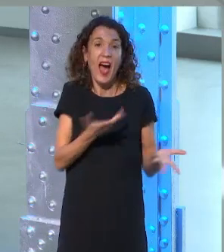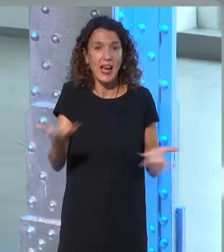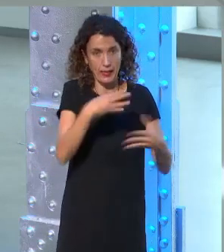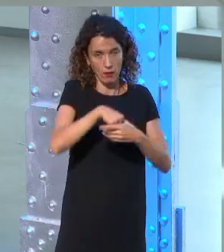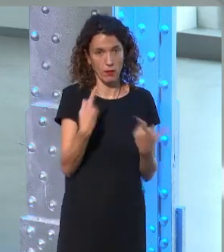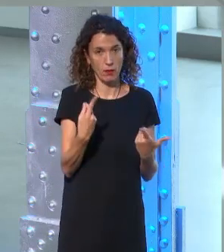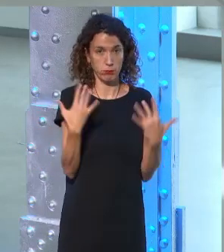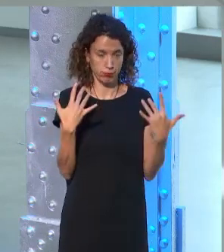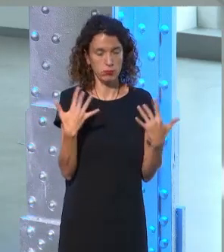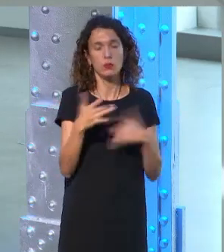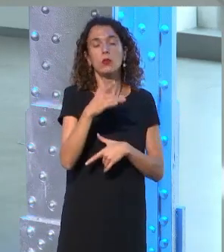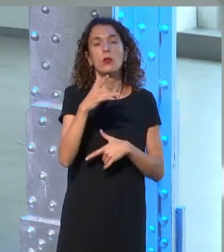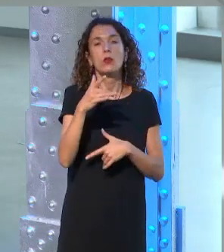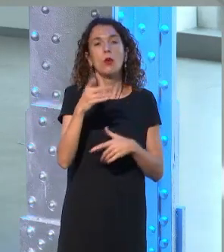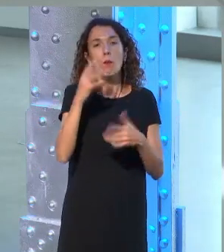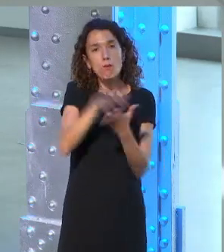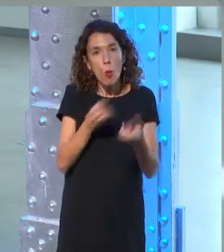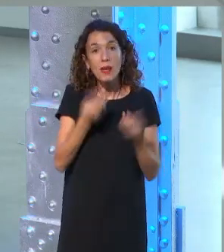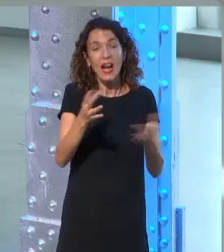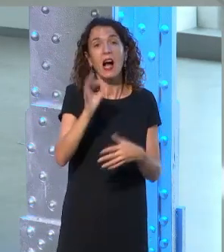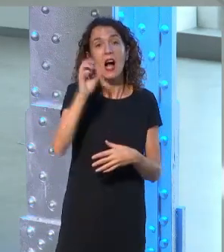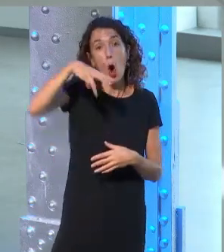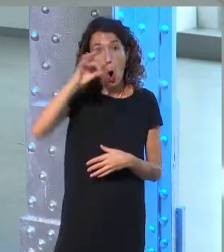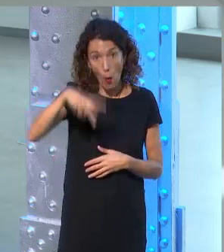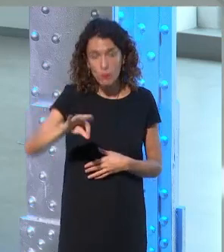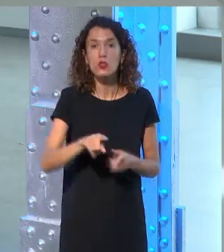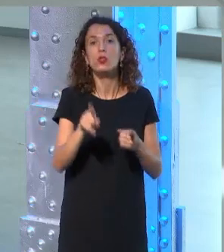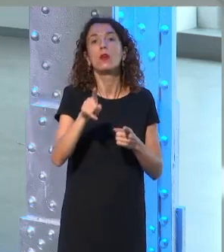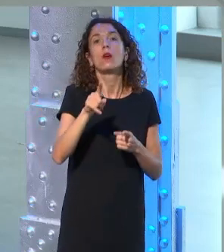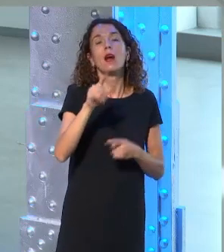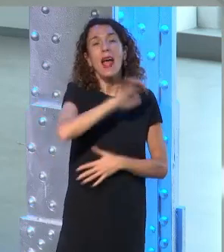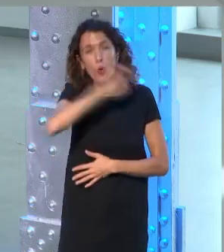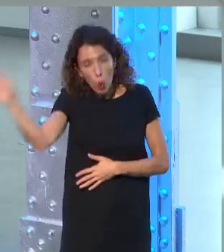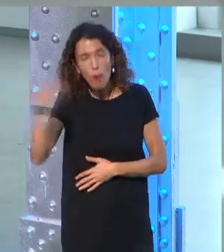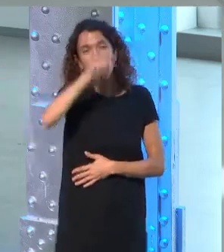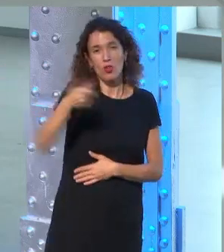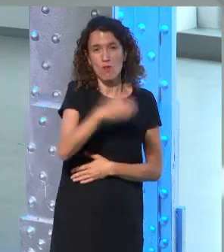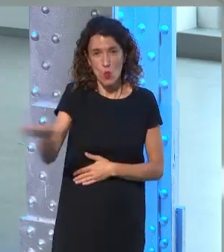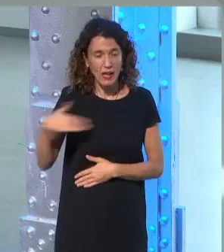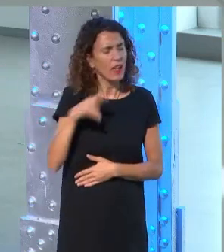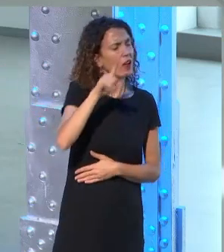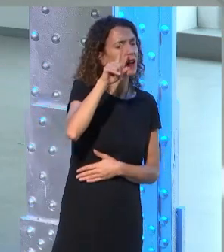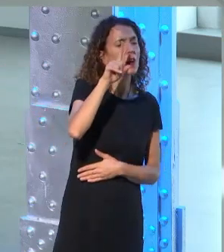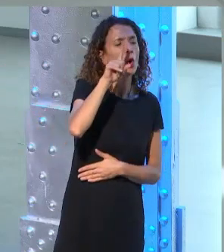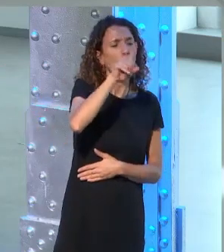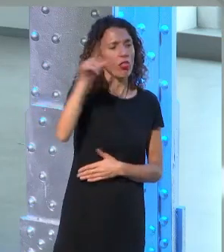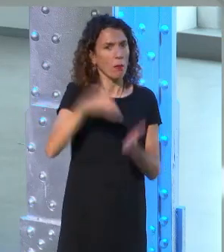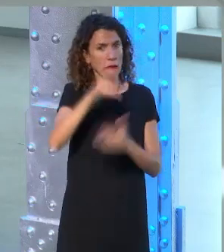publicado la OMS que 400.000 personas en Europa mueren prematuramente por el problema de